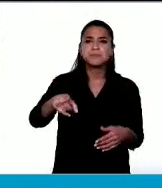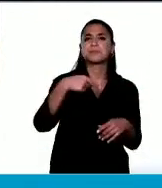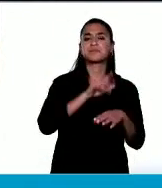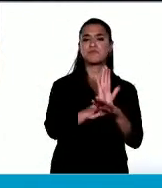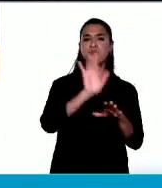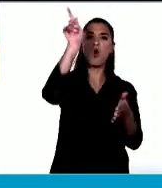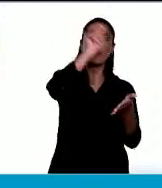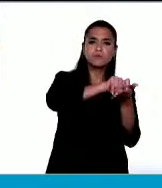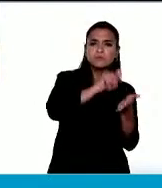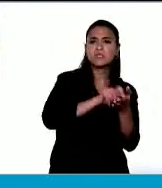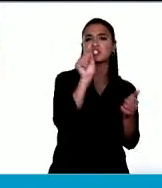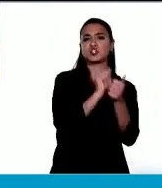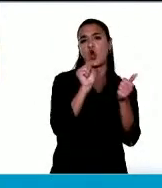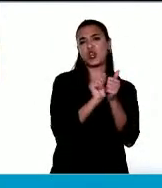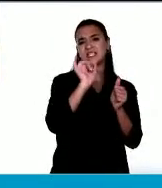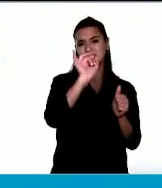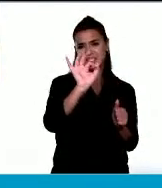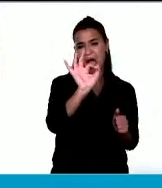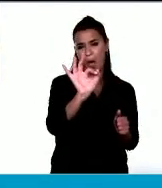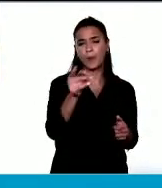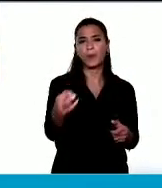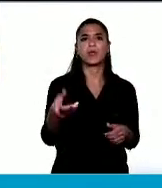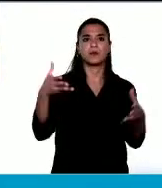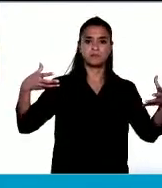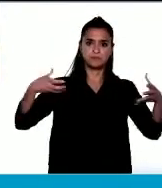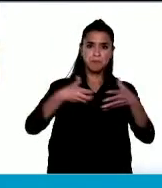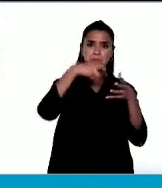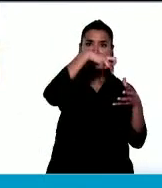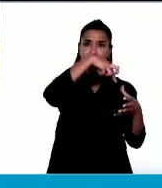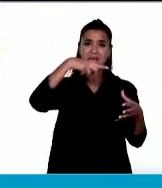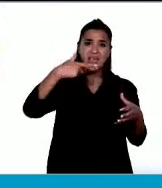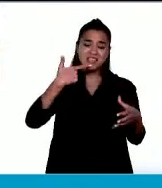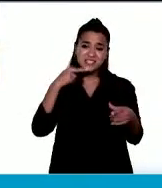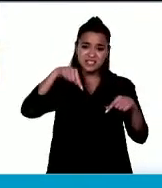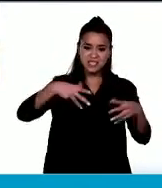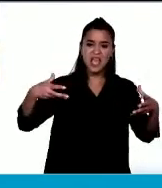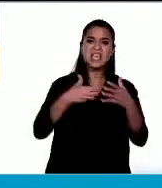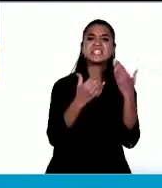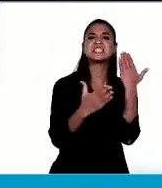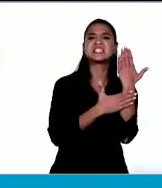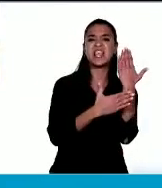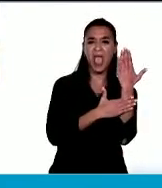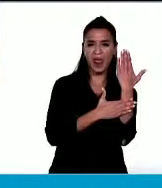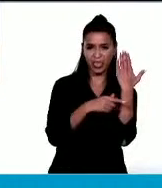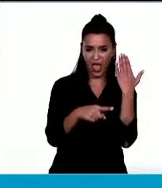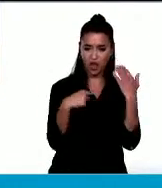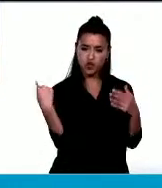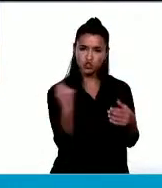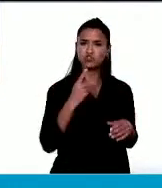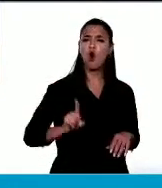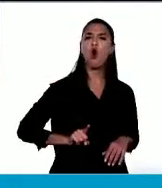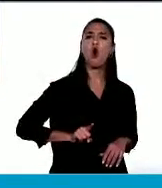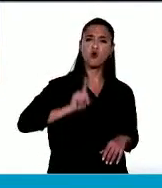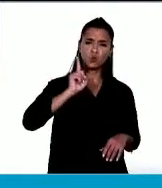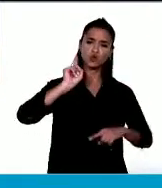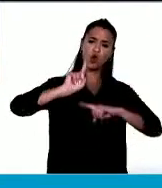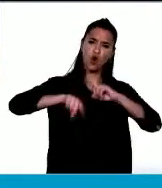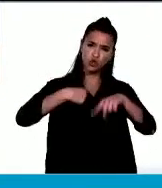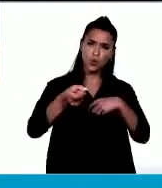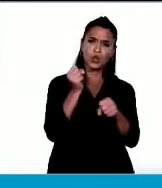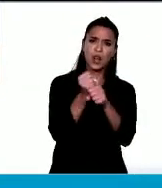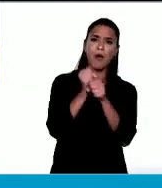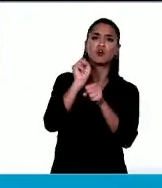literatura. Desde mi partido, el PTS, y los que conformamos el Frente de Izquierda, nos consideramos orgullosos continuadores de su